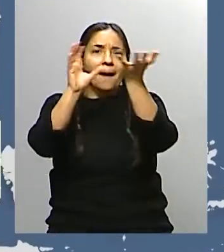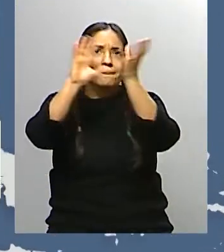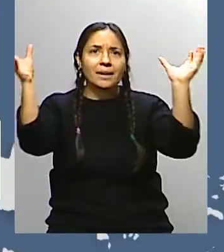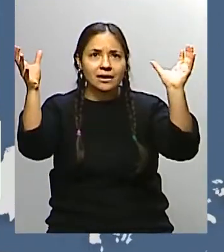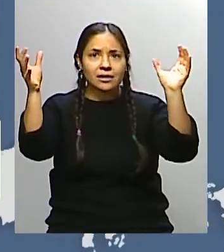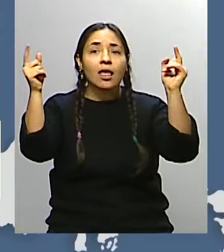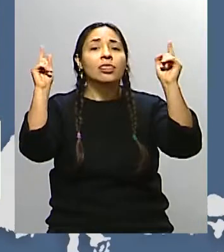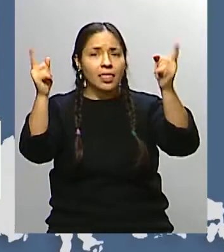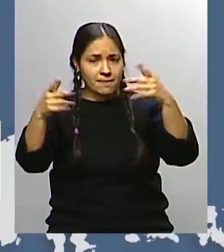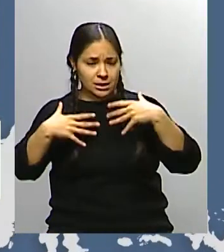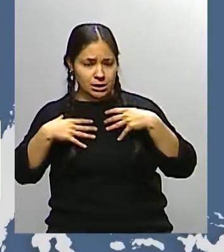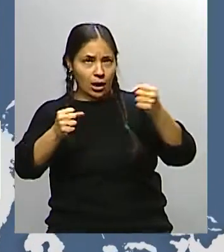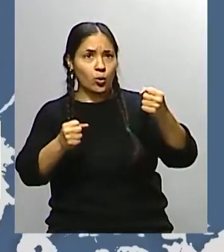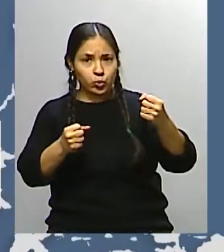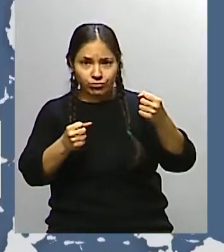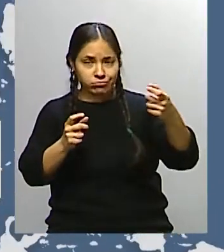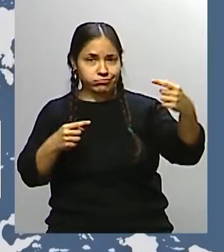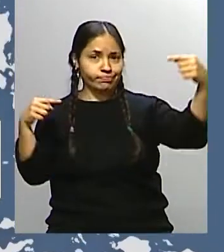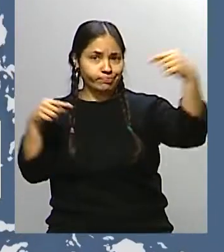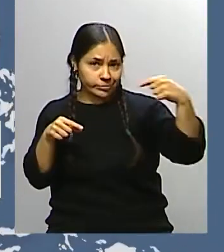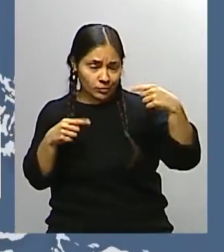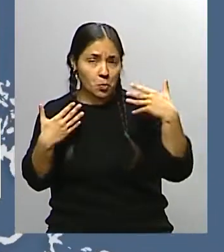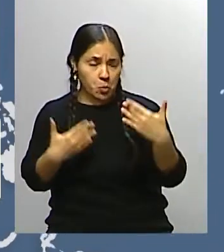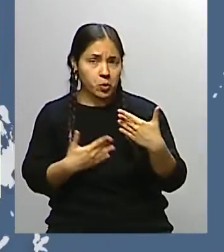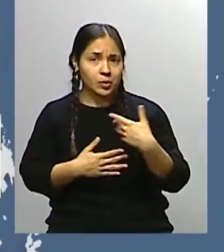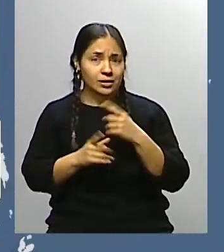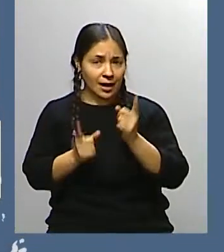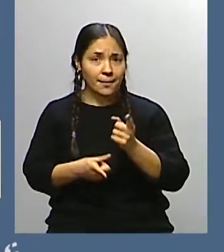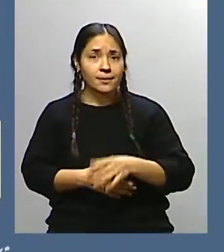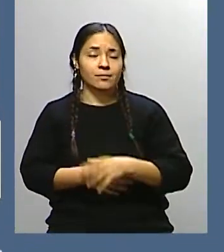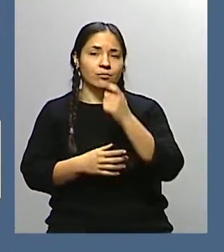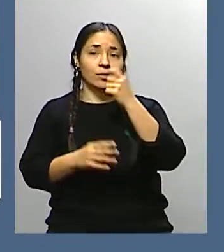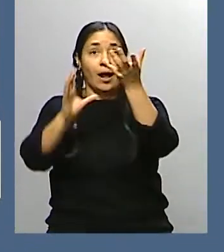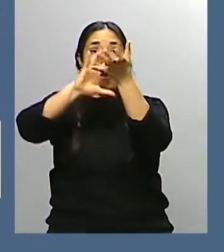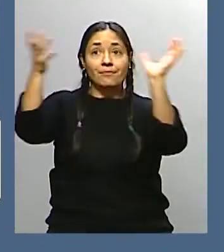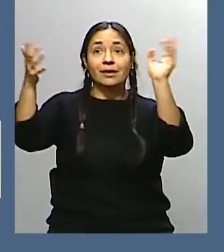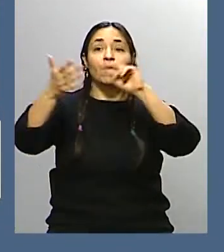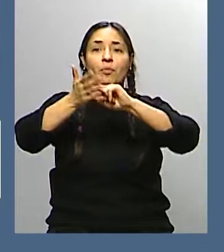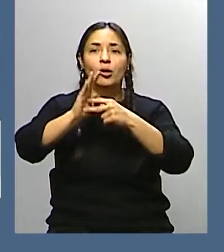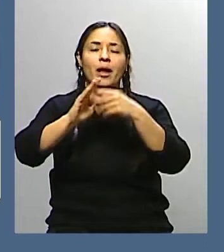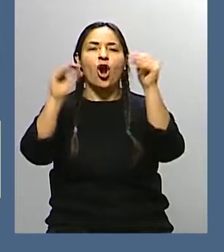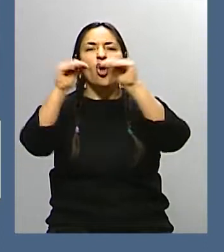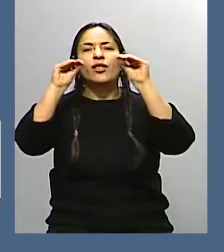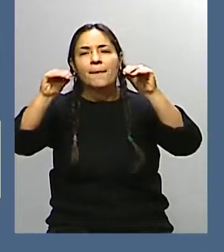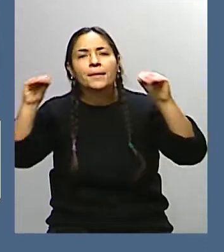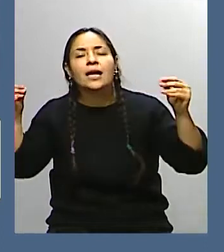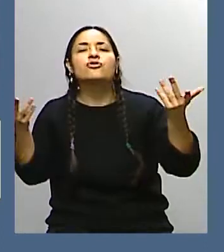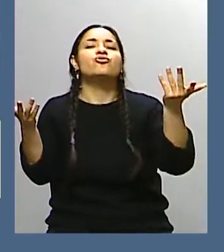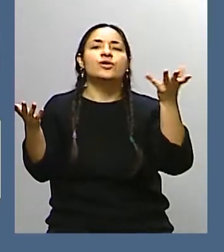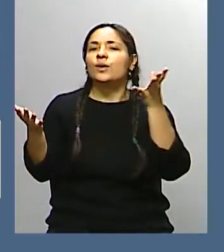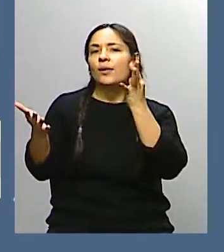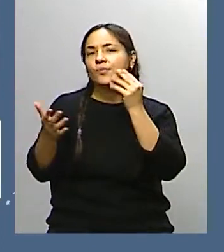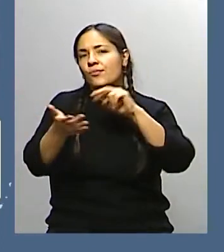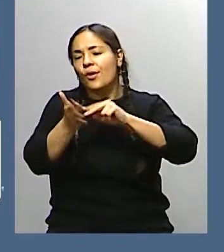las personas y justamente hablaban de que si el medio ambiente está teniendo problemas de contaminación o algún problema que en